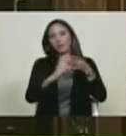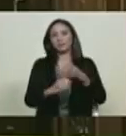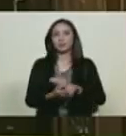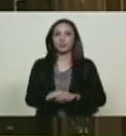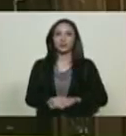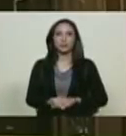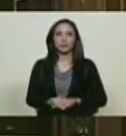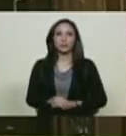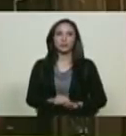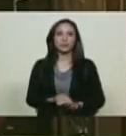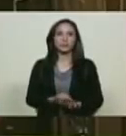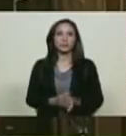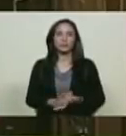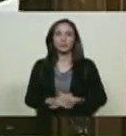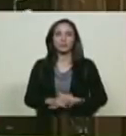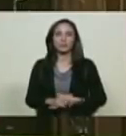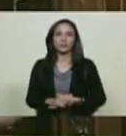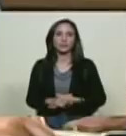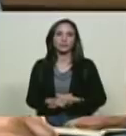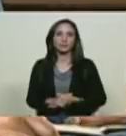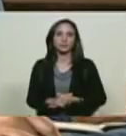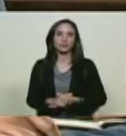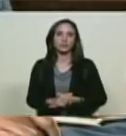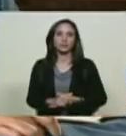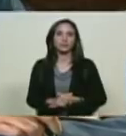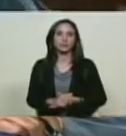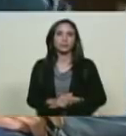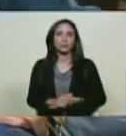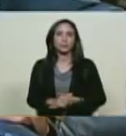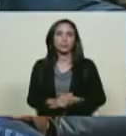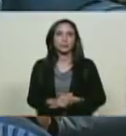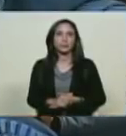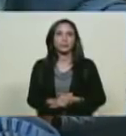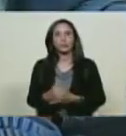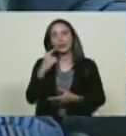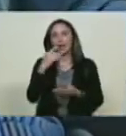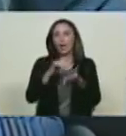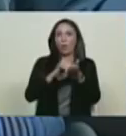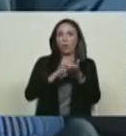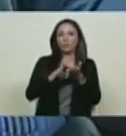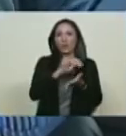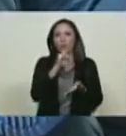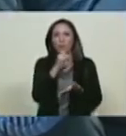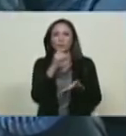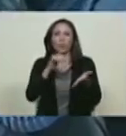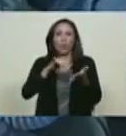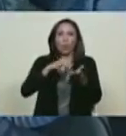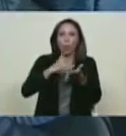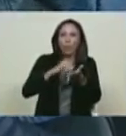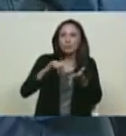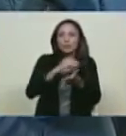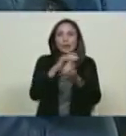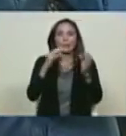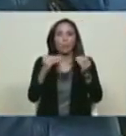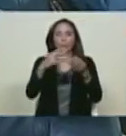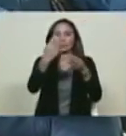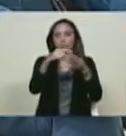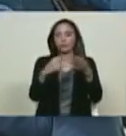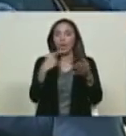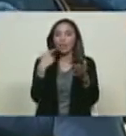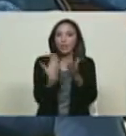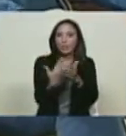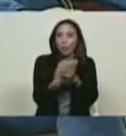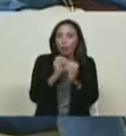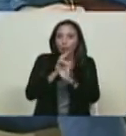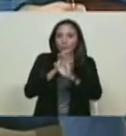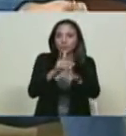los tenemos, pruebas a través de los teléfonos celulares, de los WhatsApp, etcétera, etcétera, testimonios.